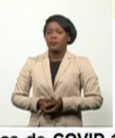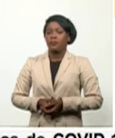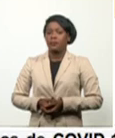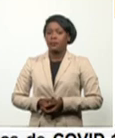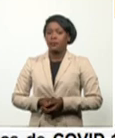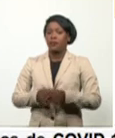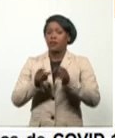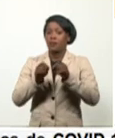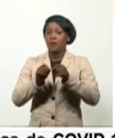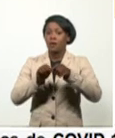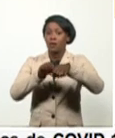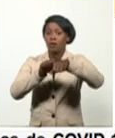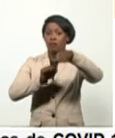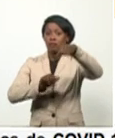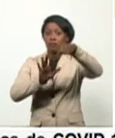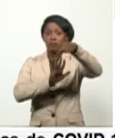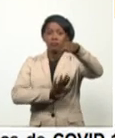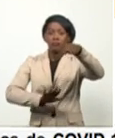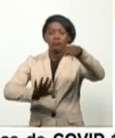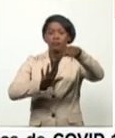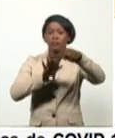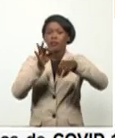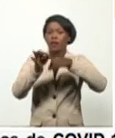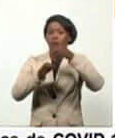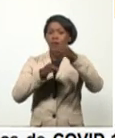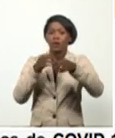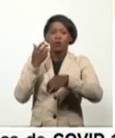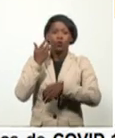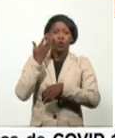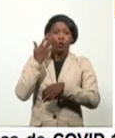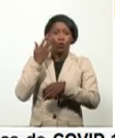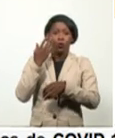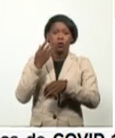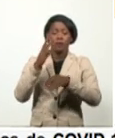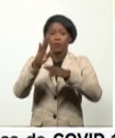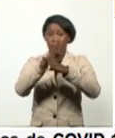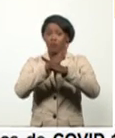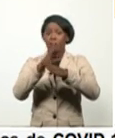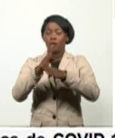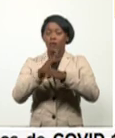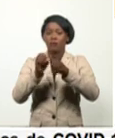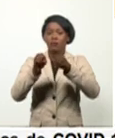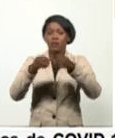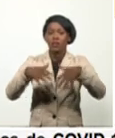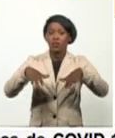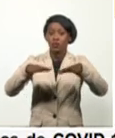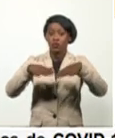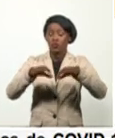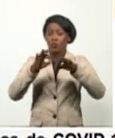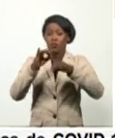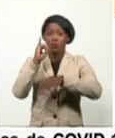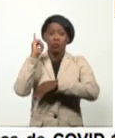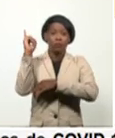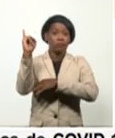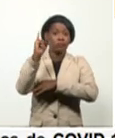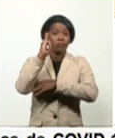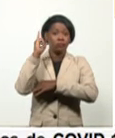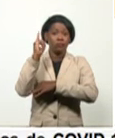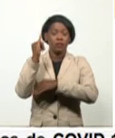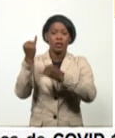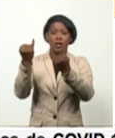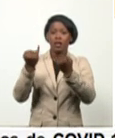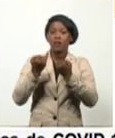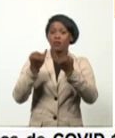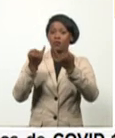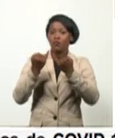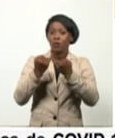Esto refleja en colores, ¿no?, la situación internacional en relación con el reporte de casos